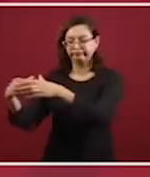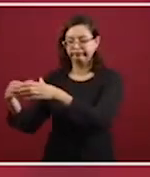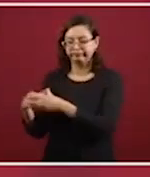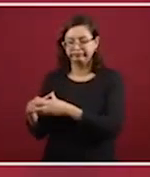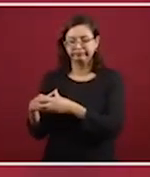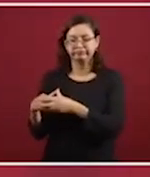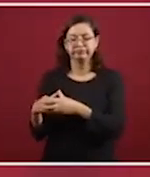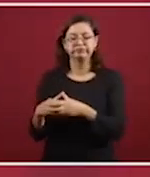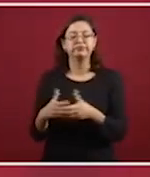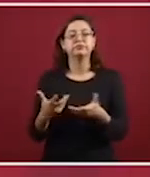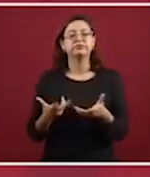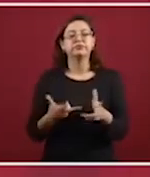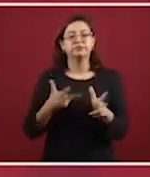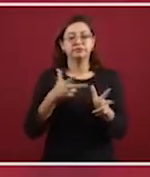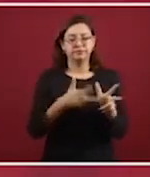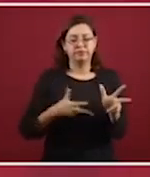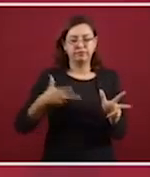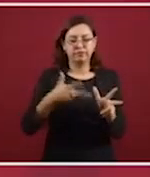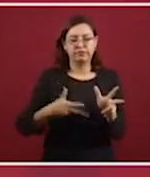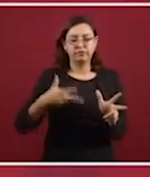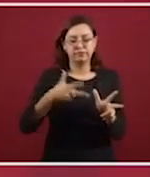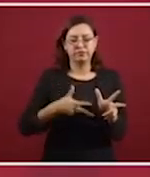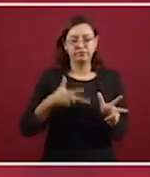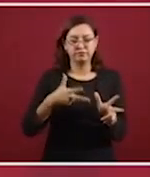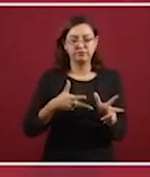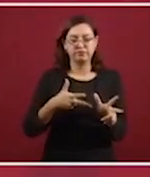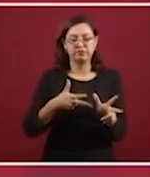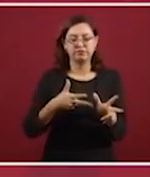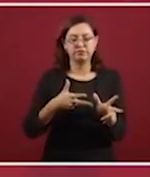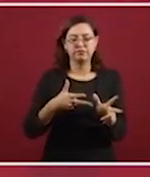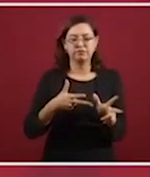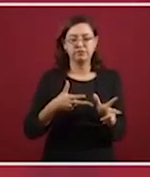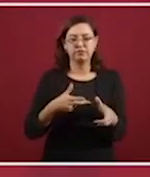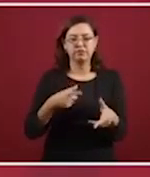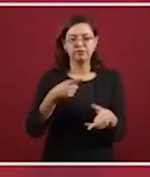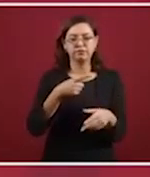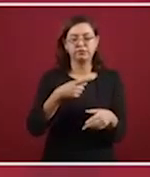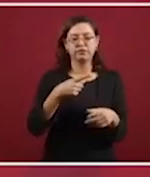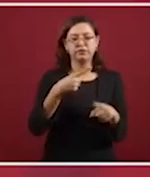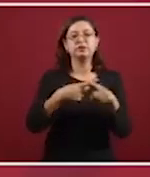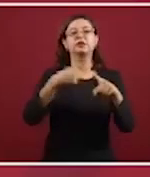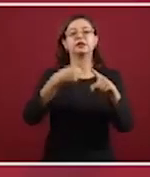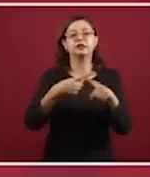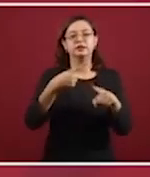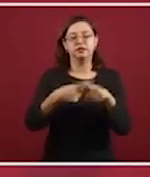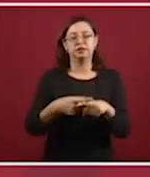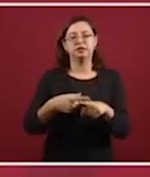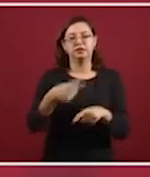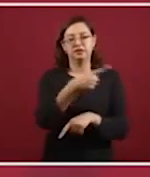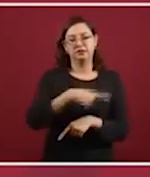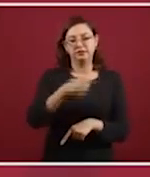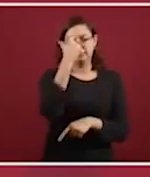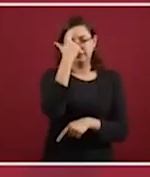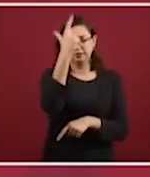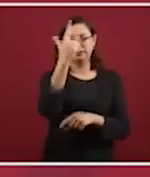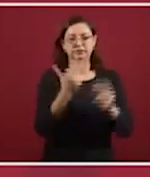en los zorros de riles van los precursores de la revolución